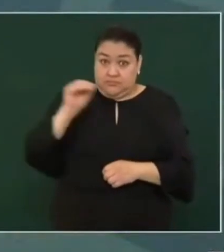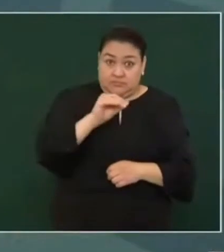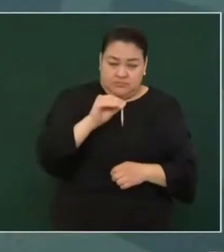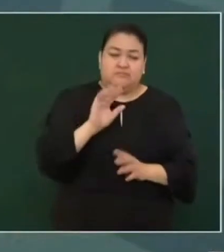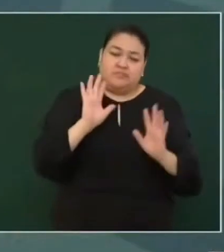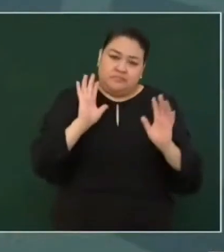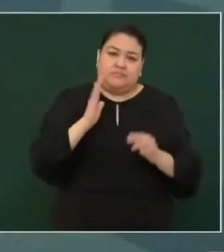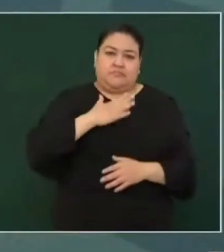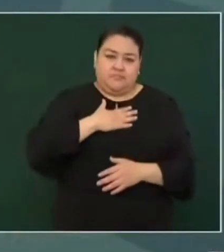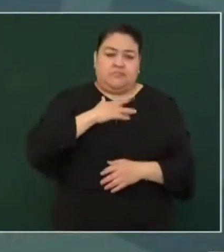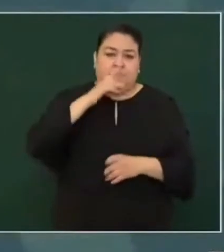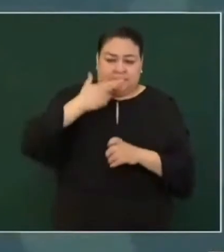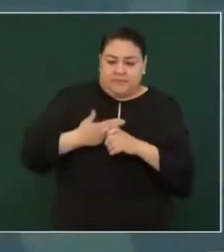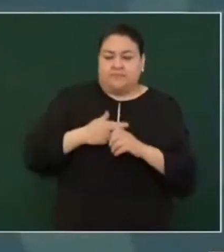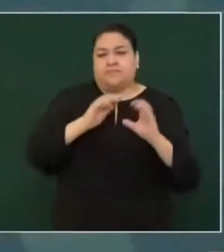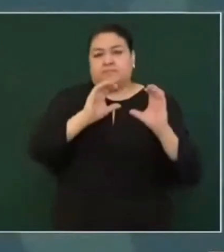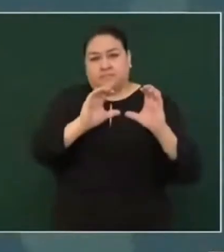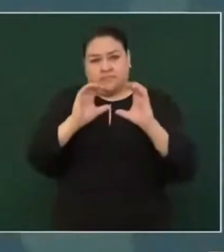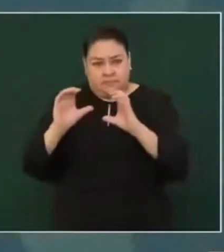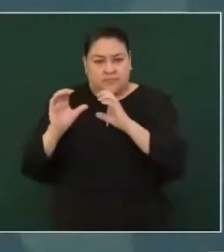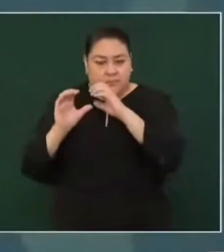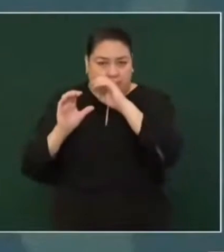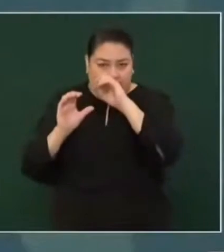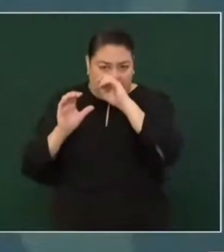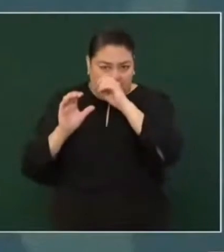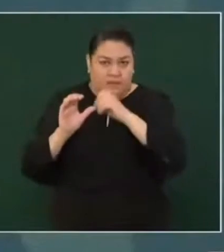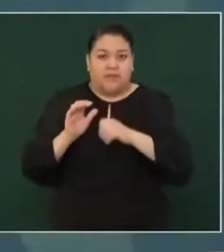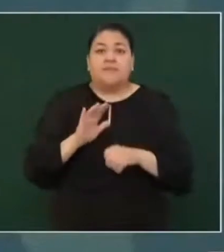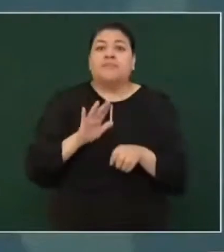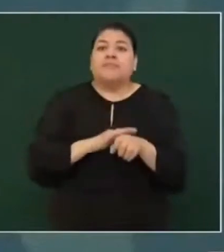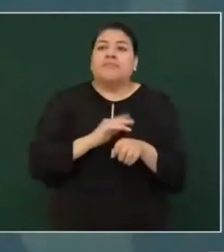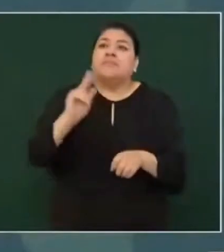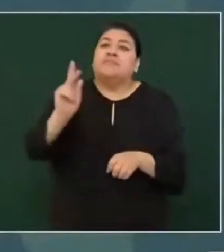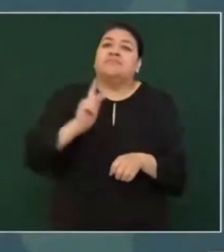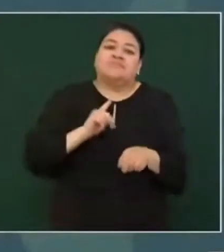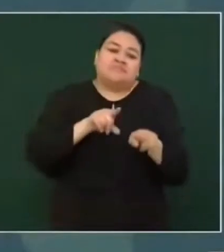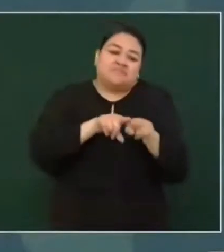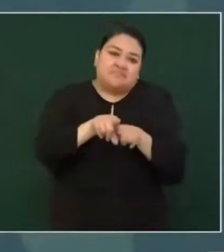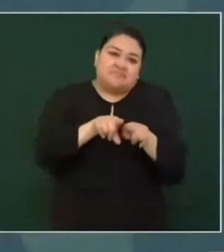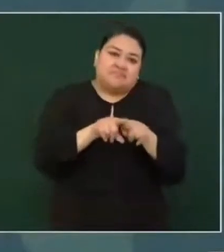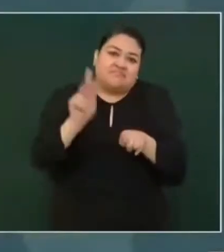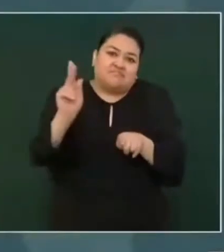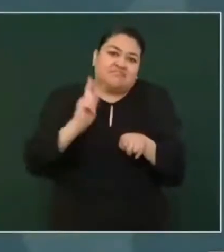mexicano, porque son nuestros hermanos, los comprendemos,